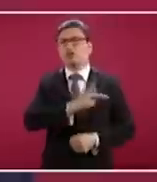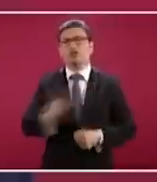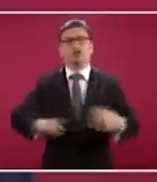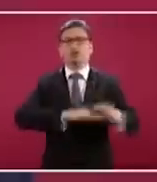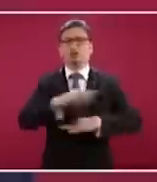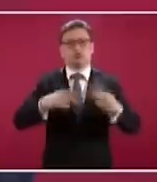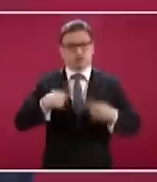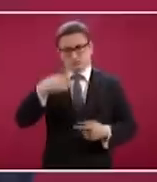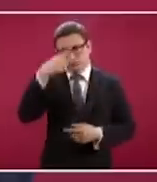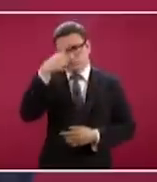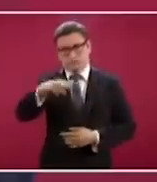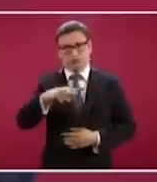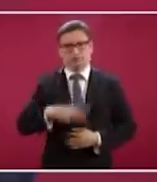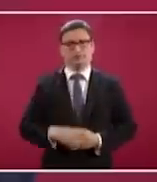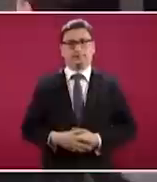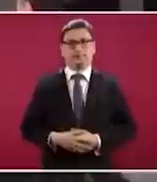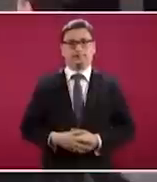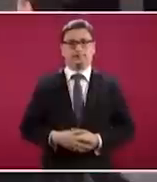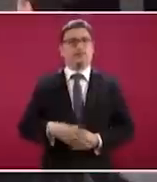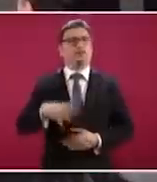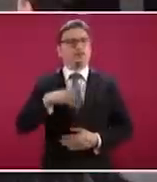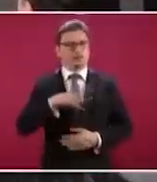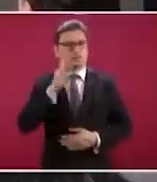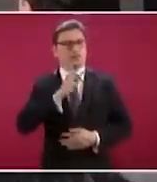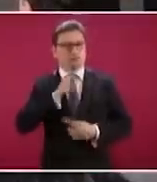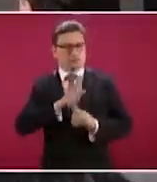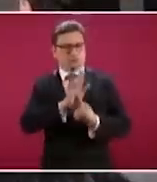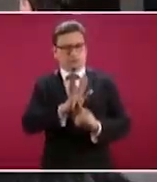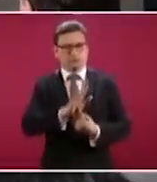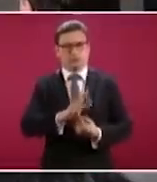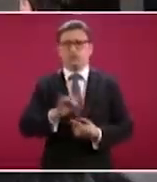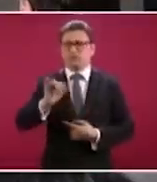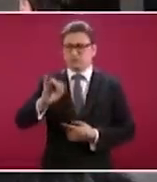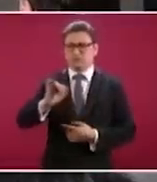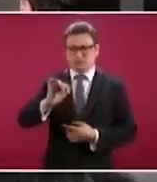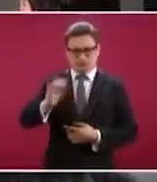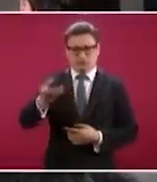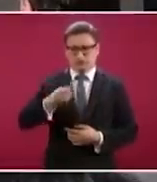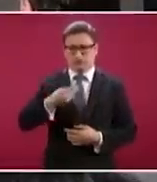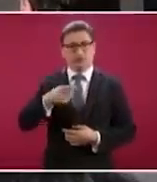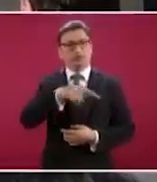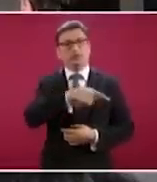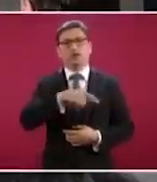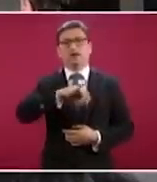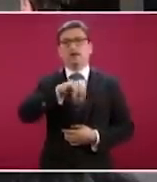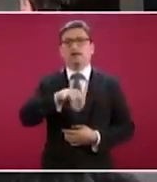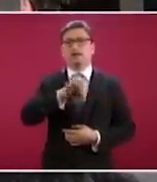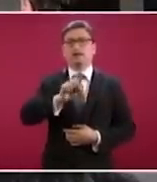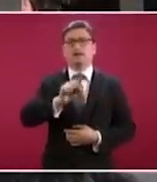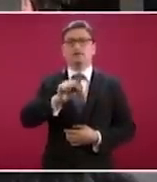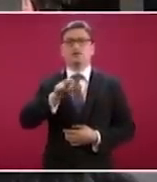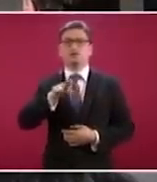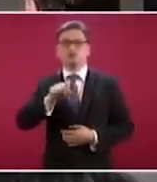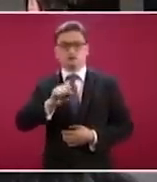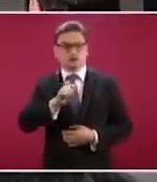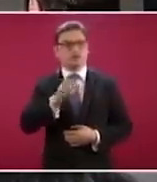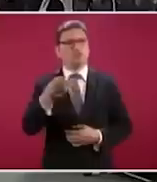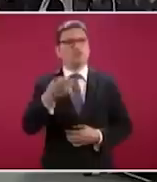ciudadanos. Tenemos las pruebas, se las puedo pasar a través sí, de Jesús. Sí, que para Jesús